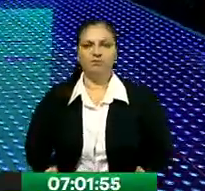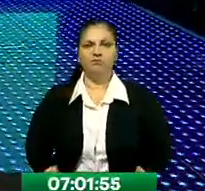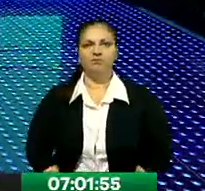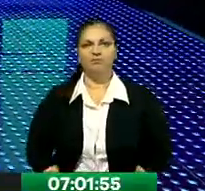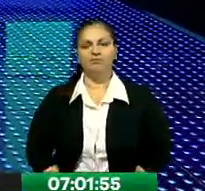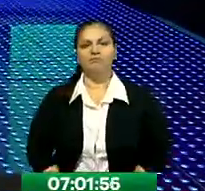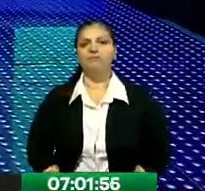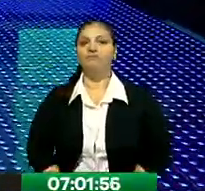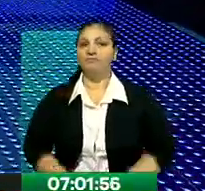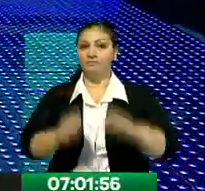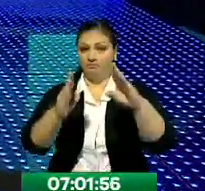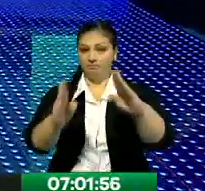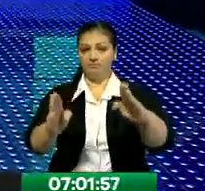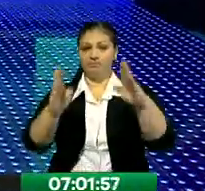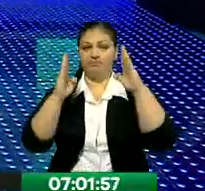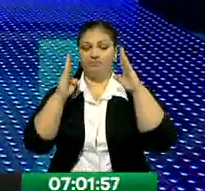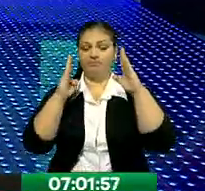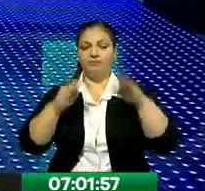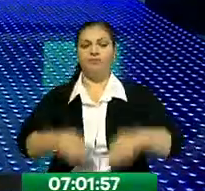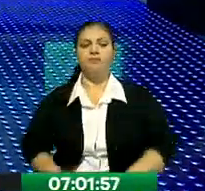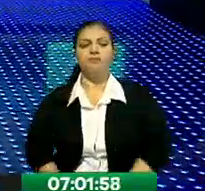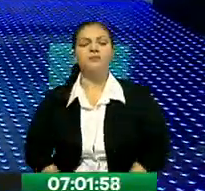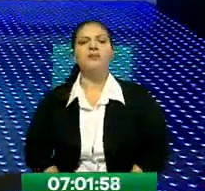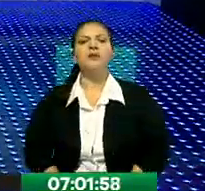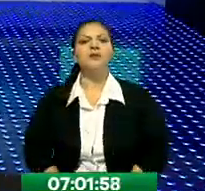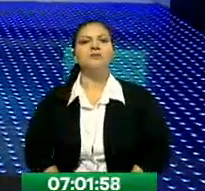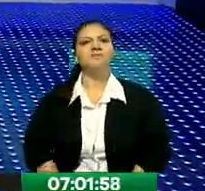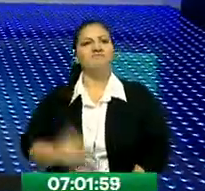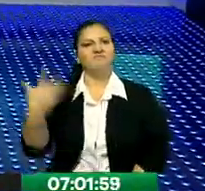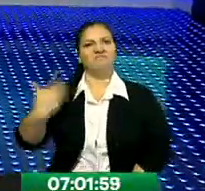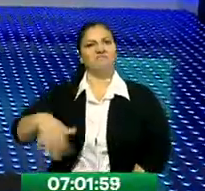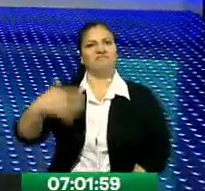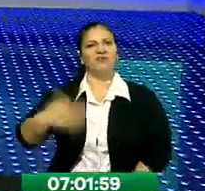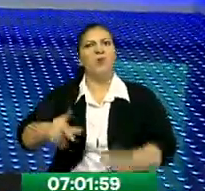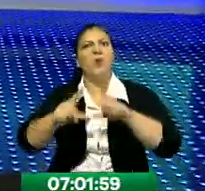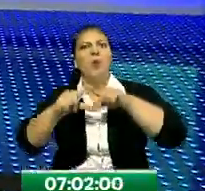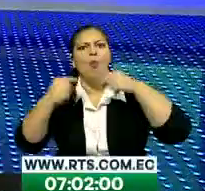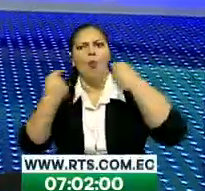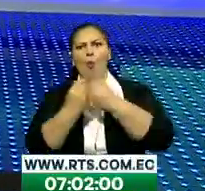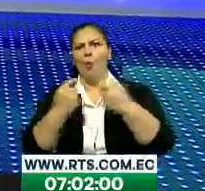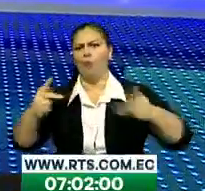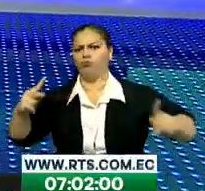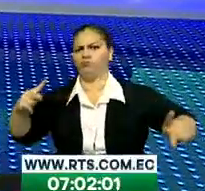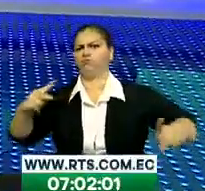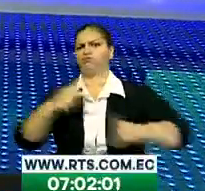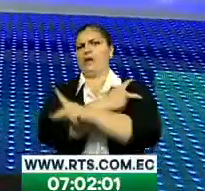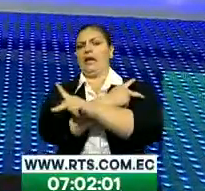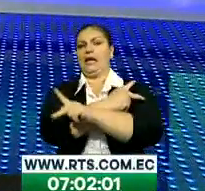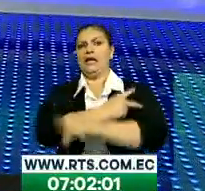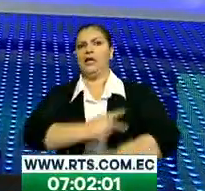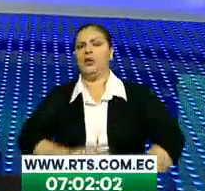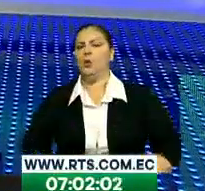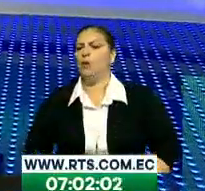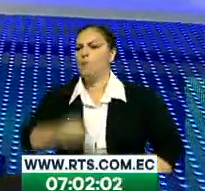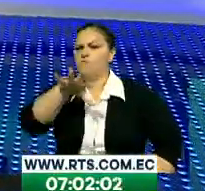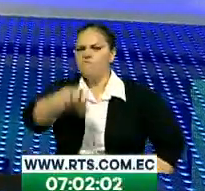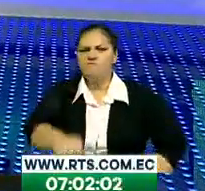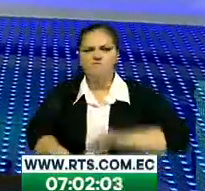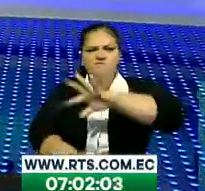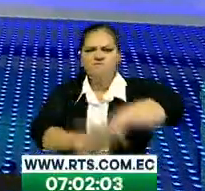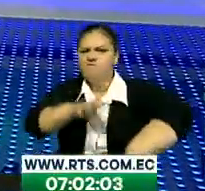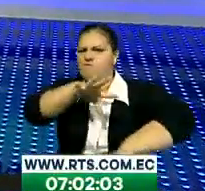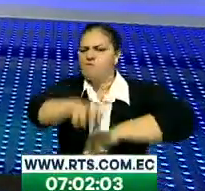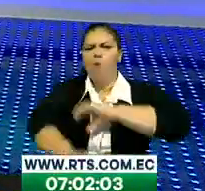tensión quiero contarles que capturan a los supuestos integrantes de una peligrosa banda delictiva dedicada al cometimiento de